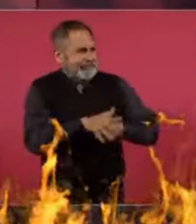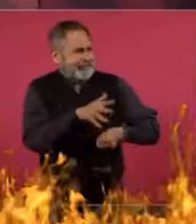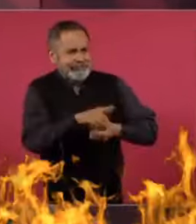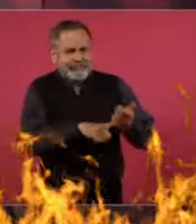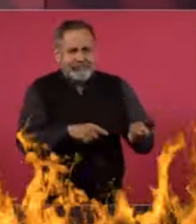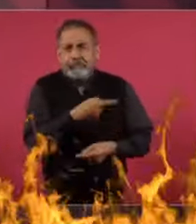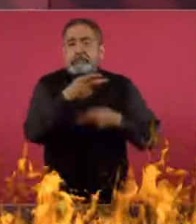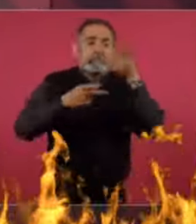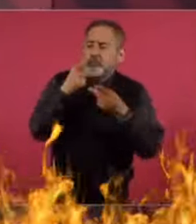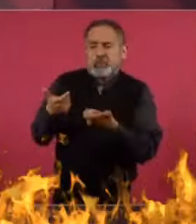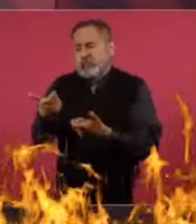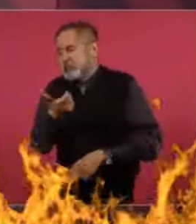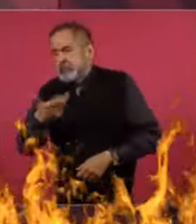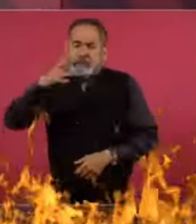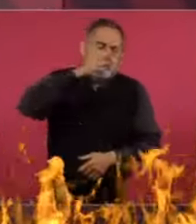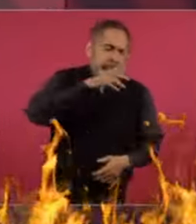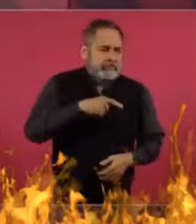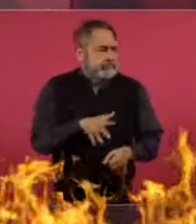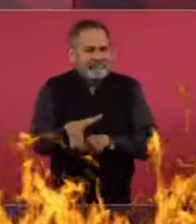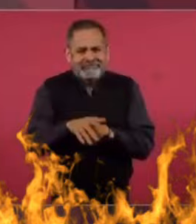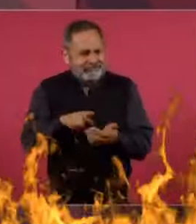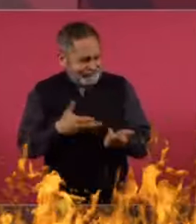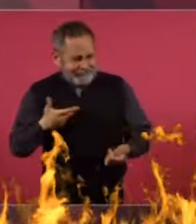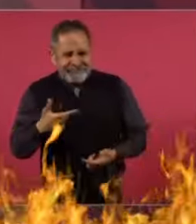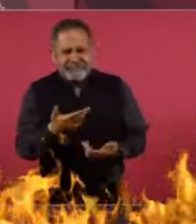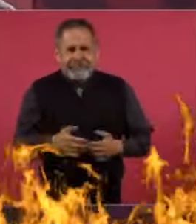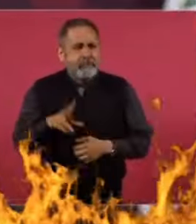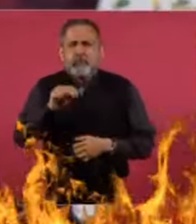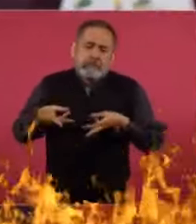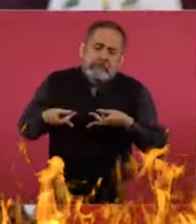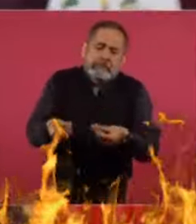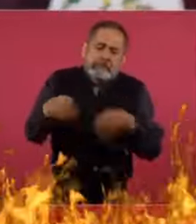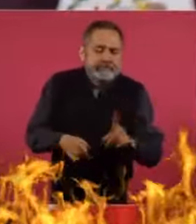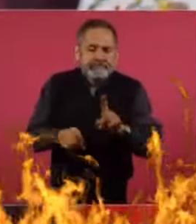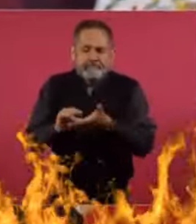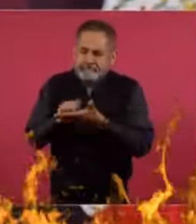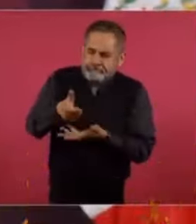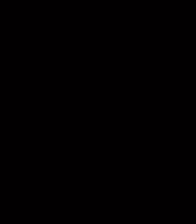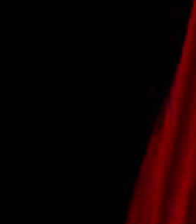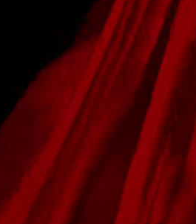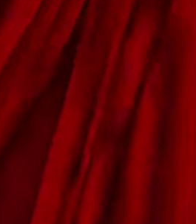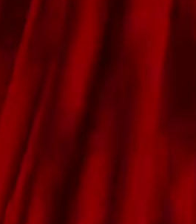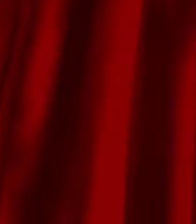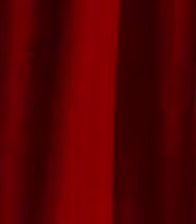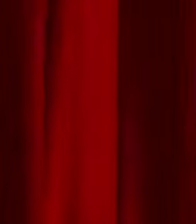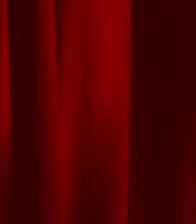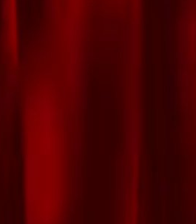¿cuánto va a costar? No. Esto no es un gasto, es una inversión.